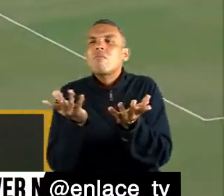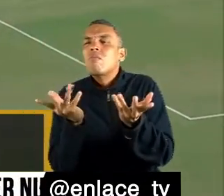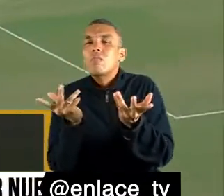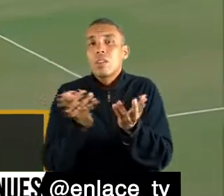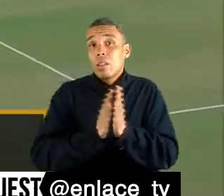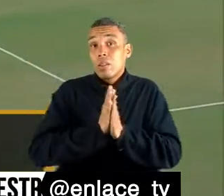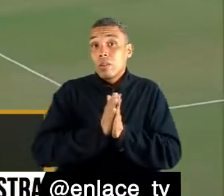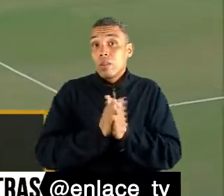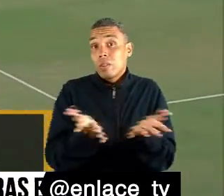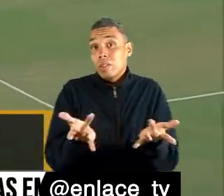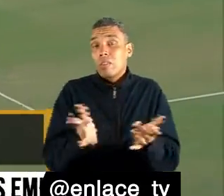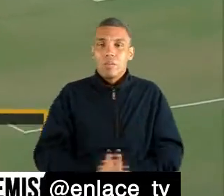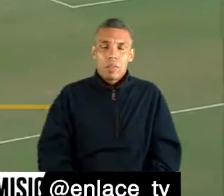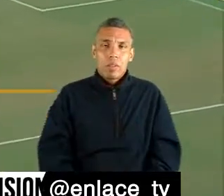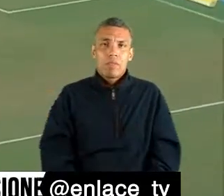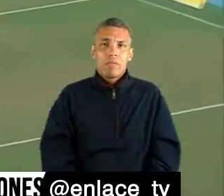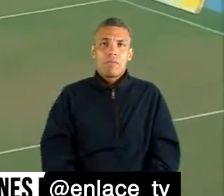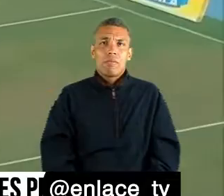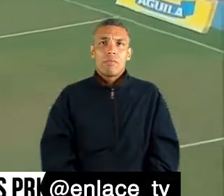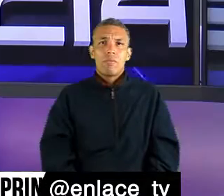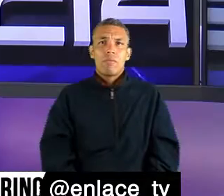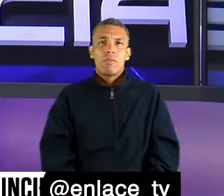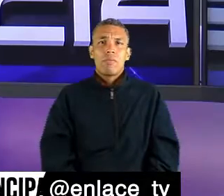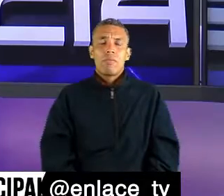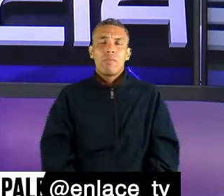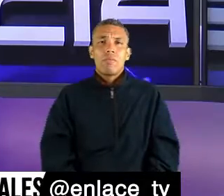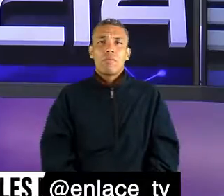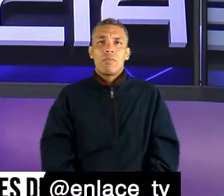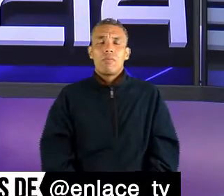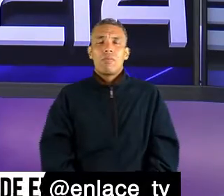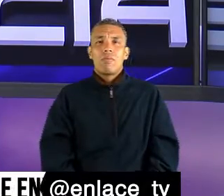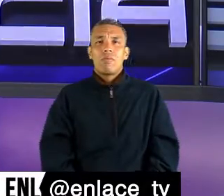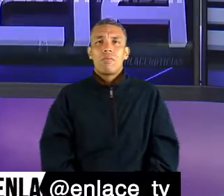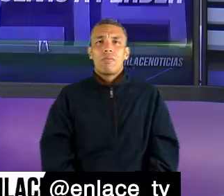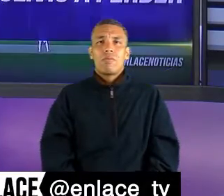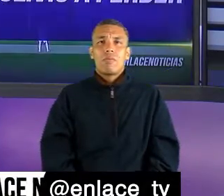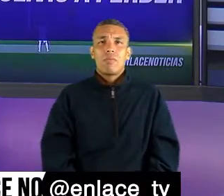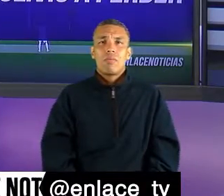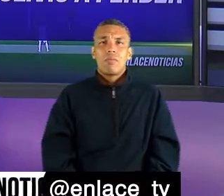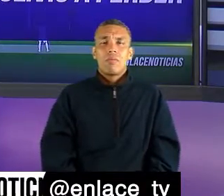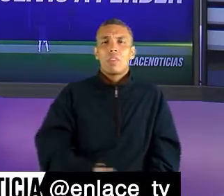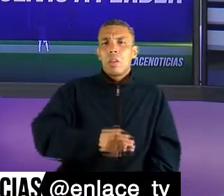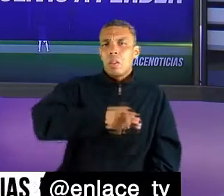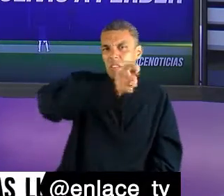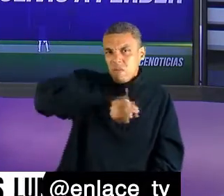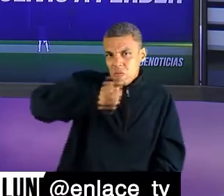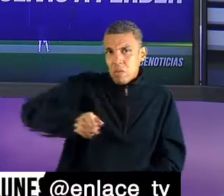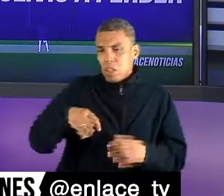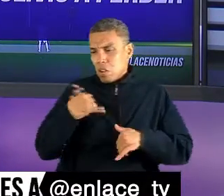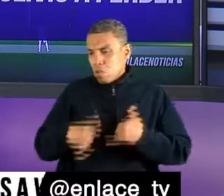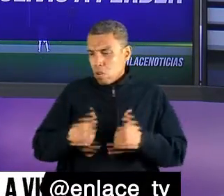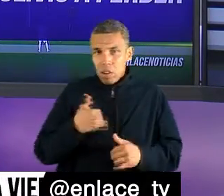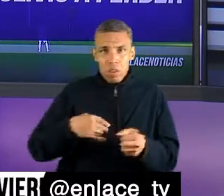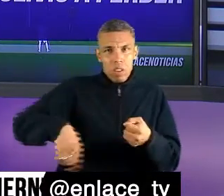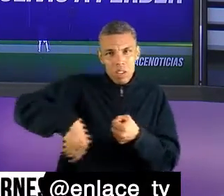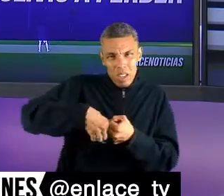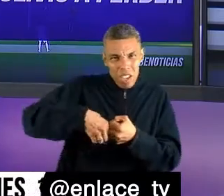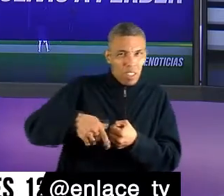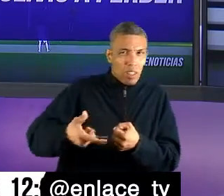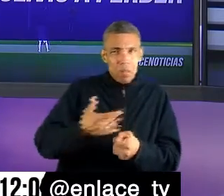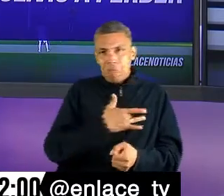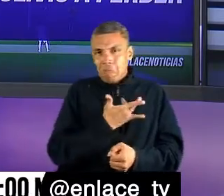para lo que resta de la Liga Águila 2016. También los jugadores de ambos equipos reaccionaron ante el resultado del encuentro